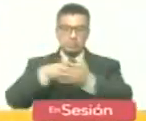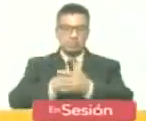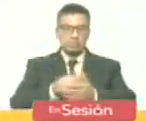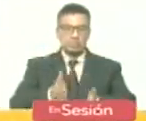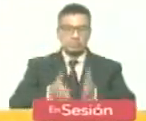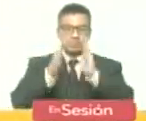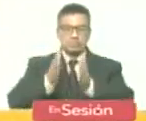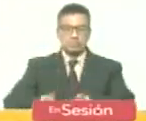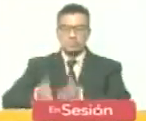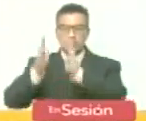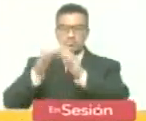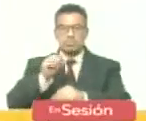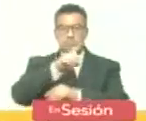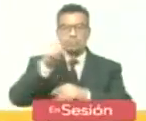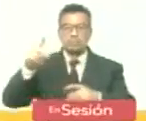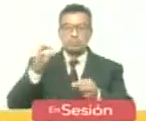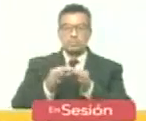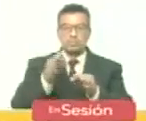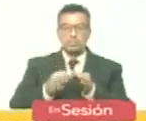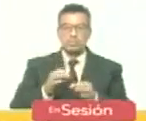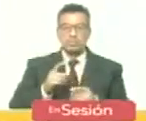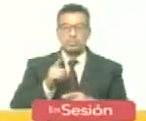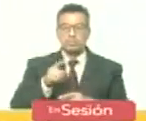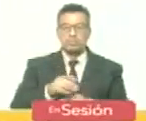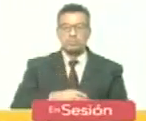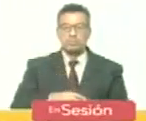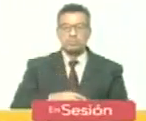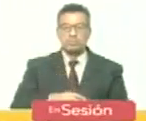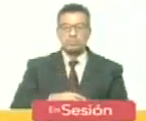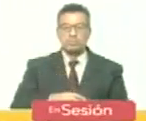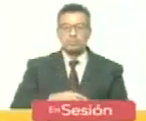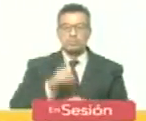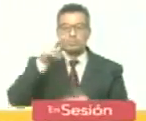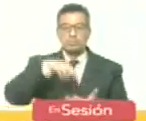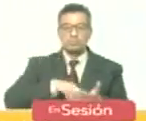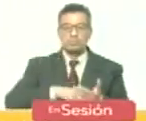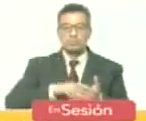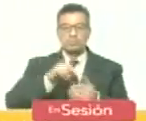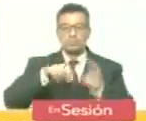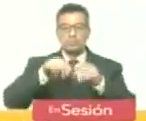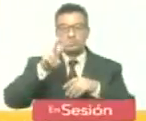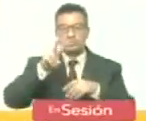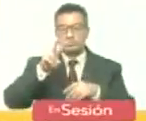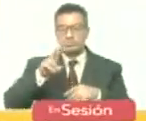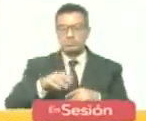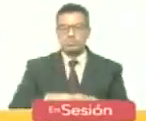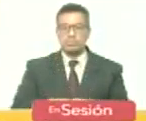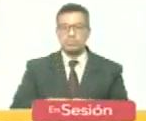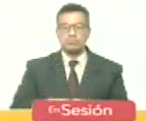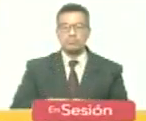el 11 de septiembre del año 2002.